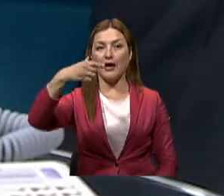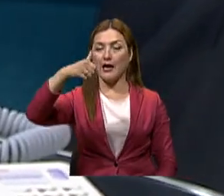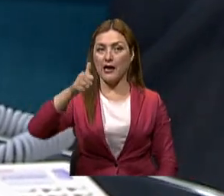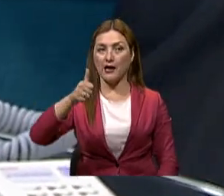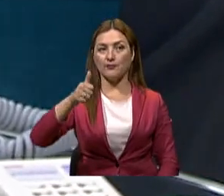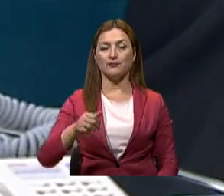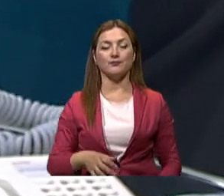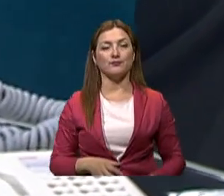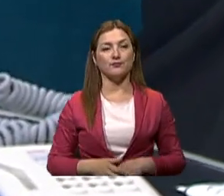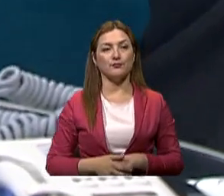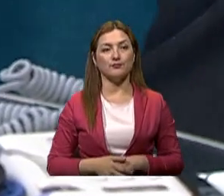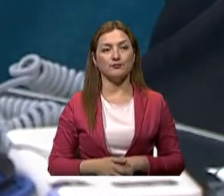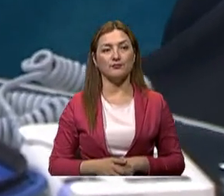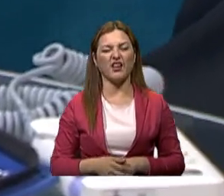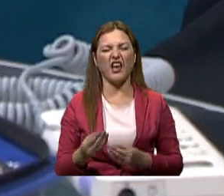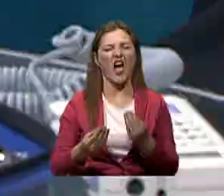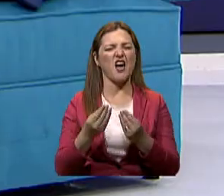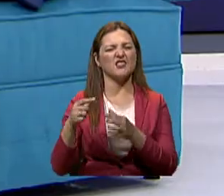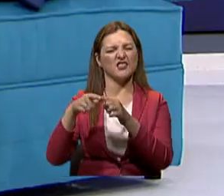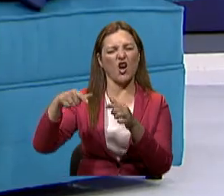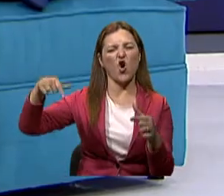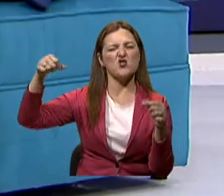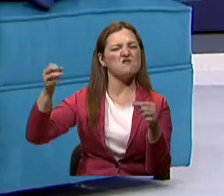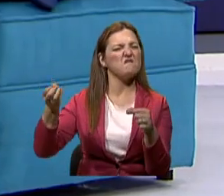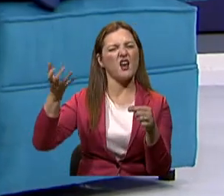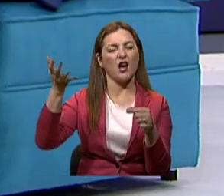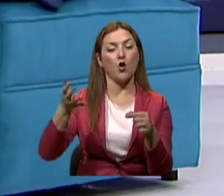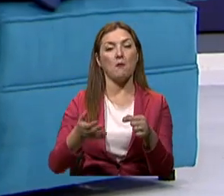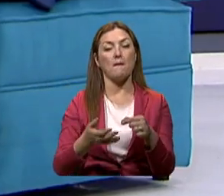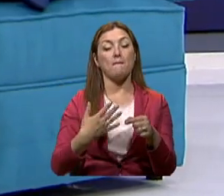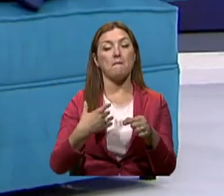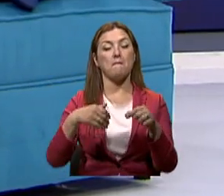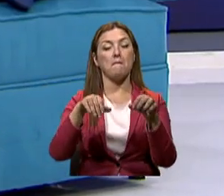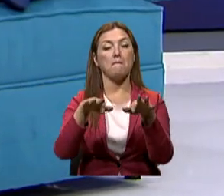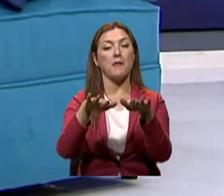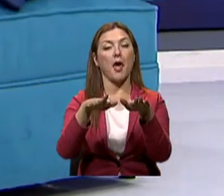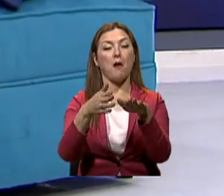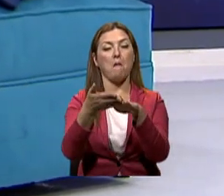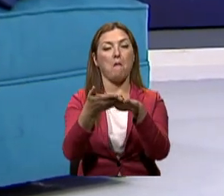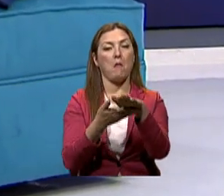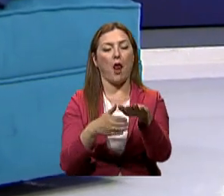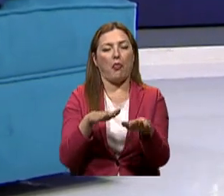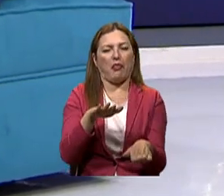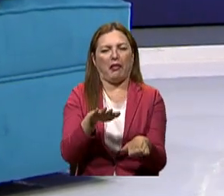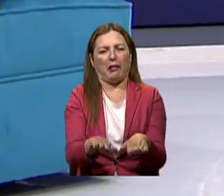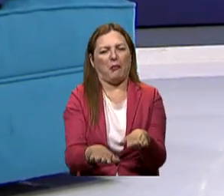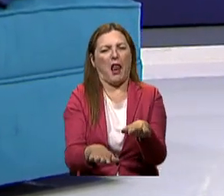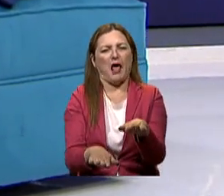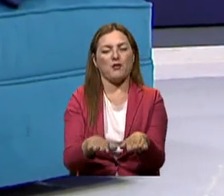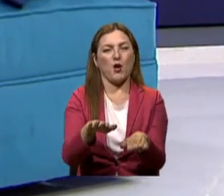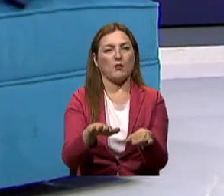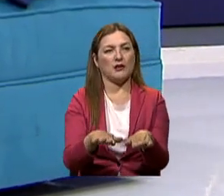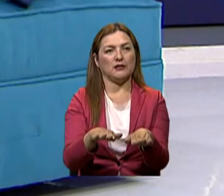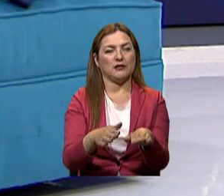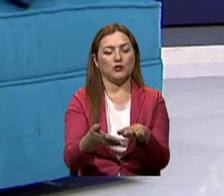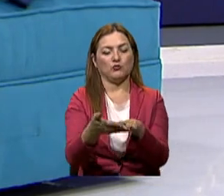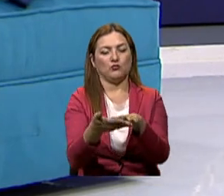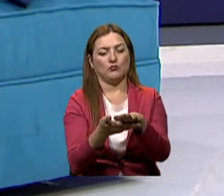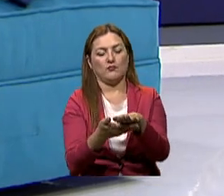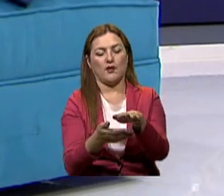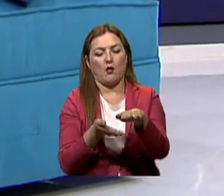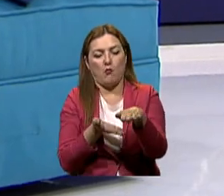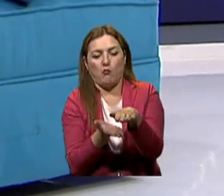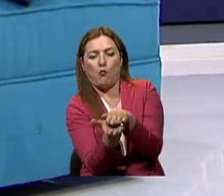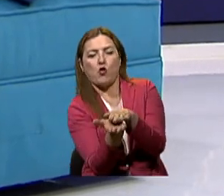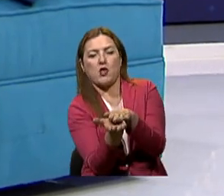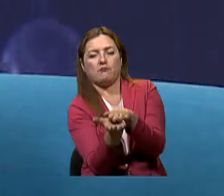del pie. Entonces, esto lo que hace es, si tiene un pie plano o algo, va a evitar el roce duro del piso y